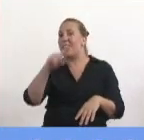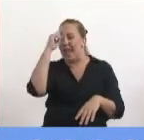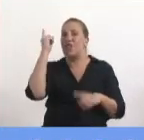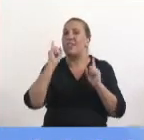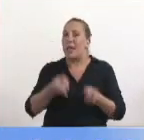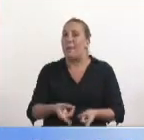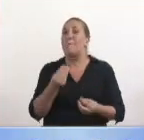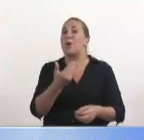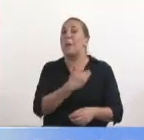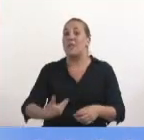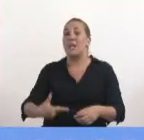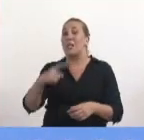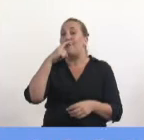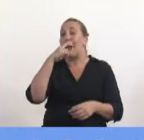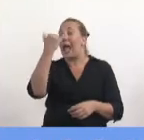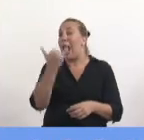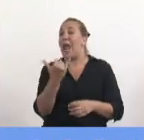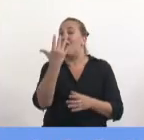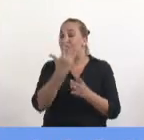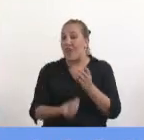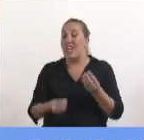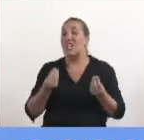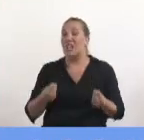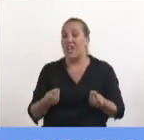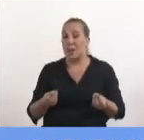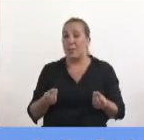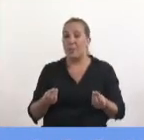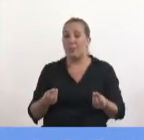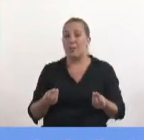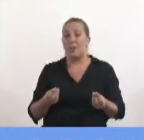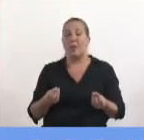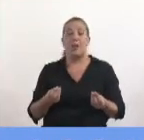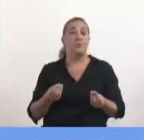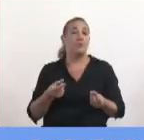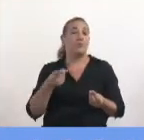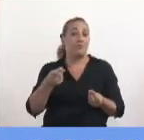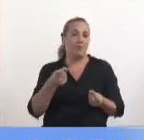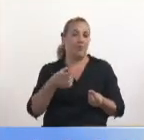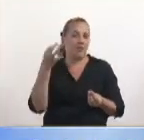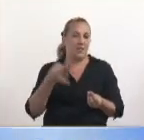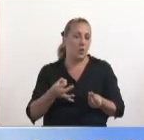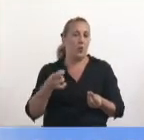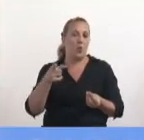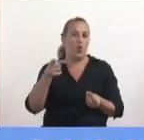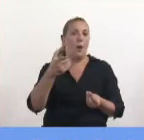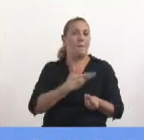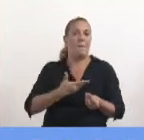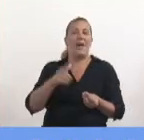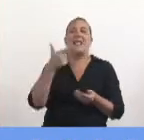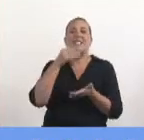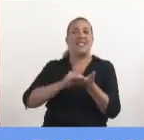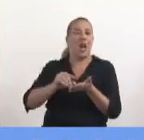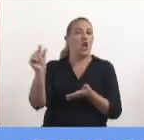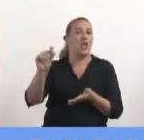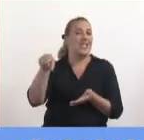anterior cometió un error y quizás no le escuchó al senador preocupante, porque de esto sabe y seguramente siempre